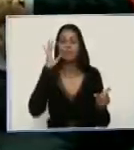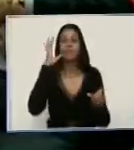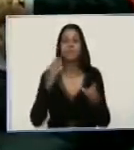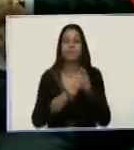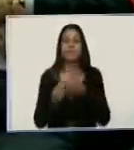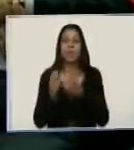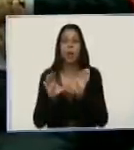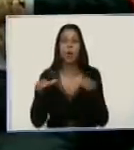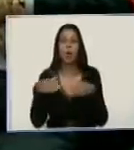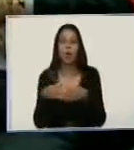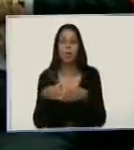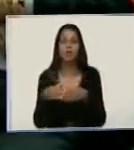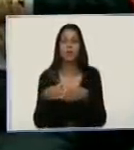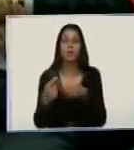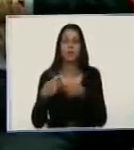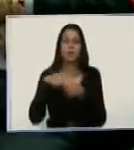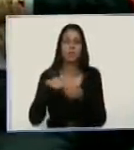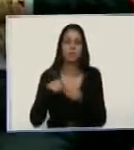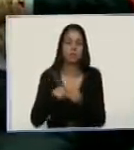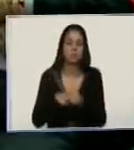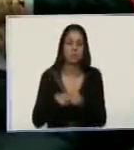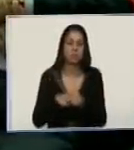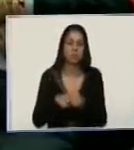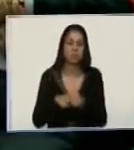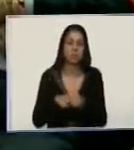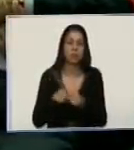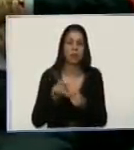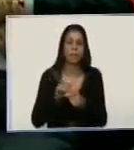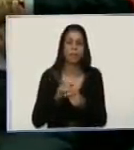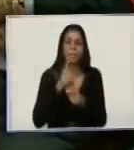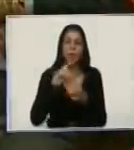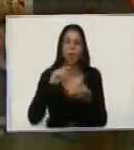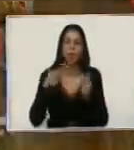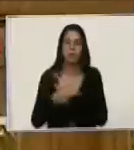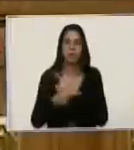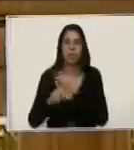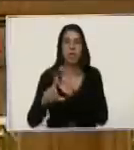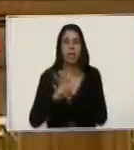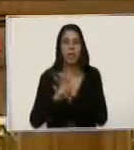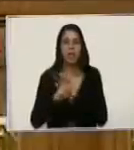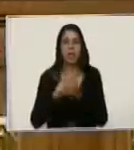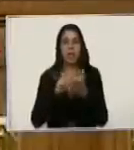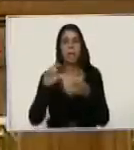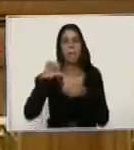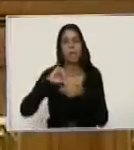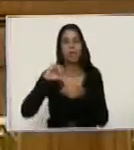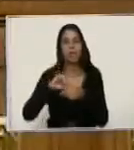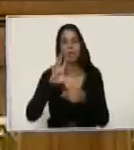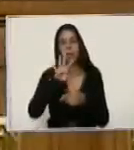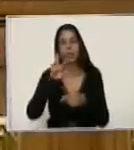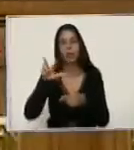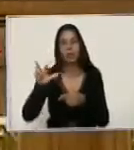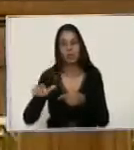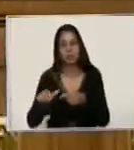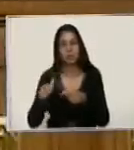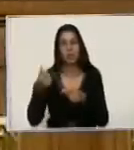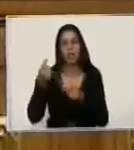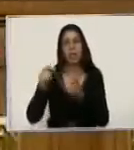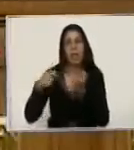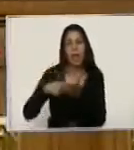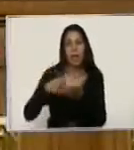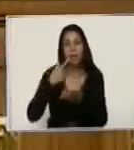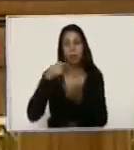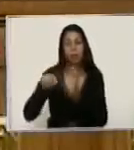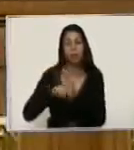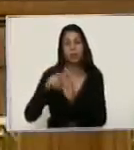que visitó, primero tradujo la ley de petróleo del 43 y el impuesto sobre la renta de Rómulo Gallegos